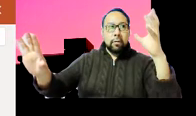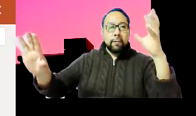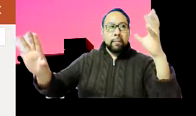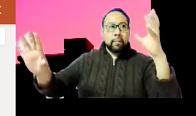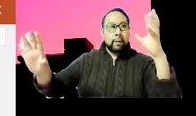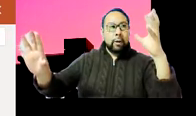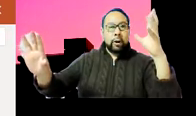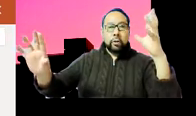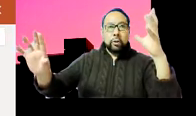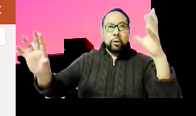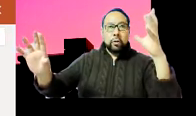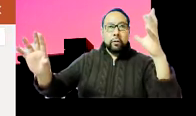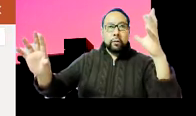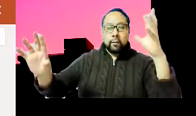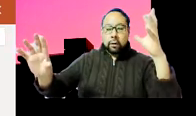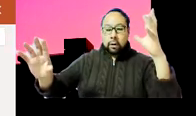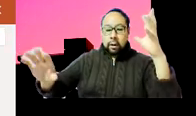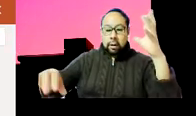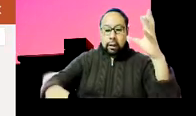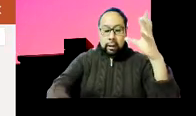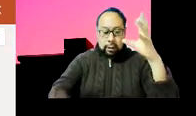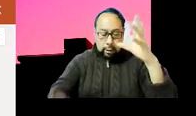¿No? Me acuerdo de